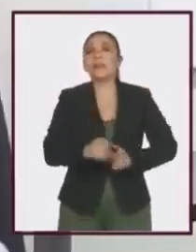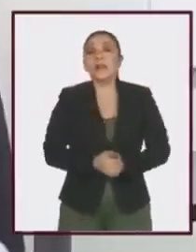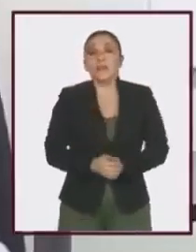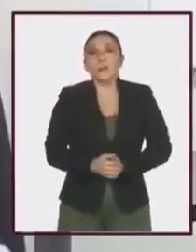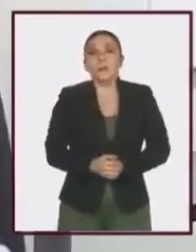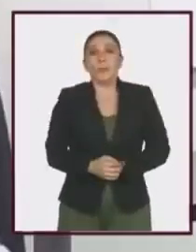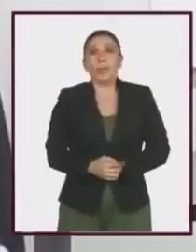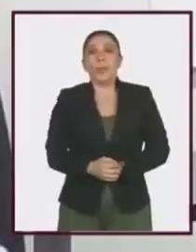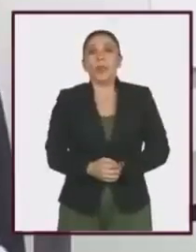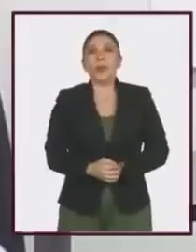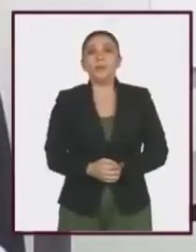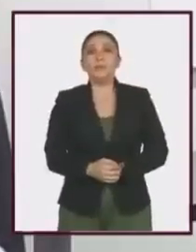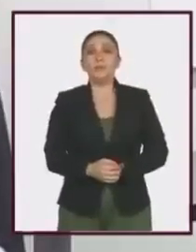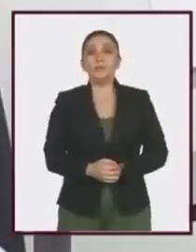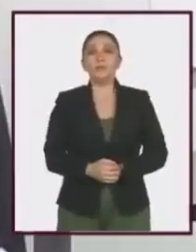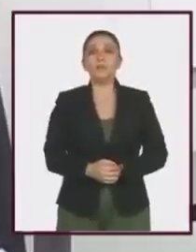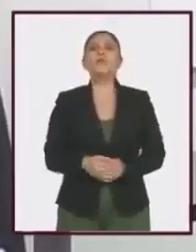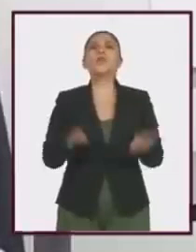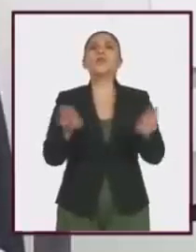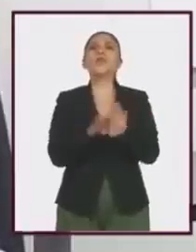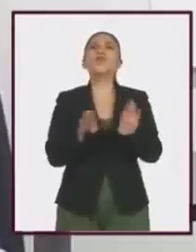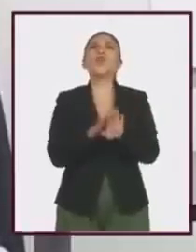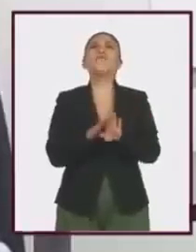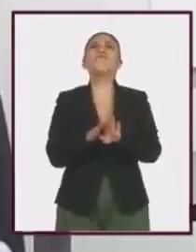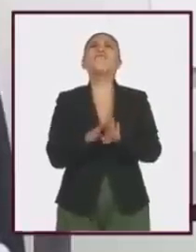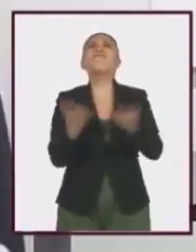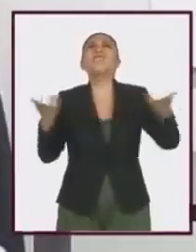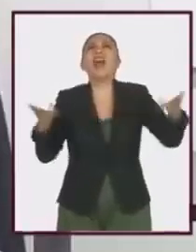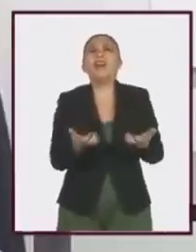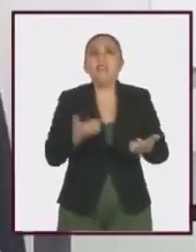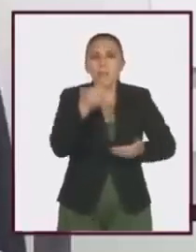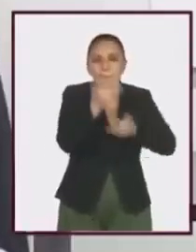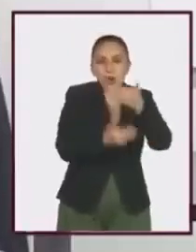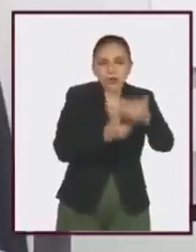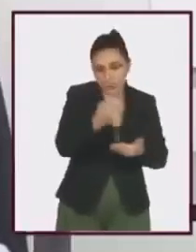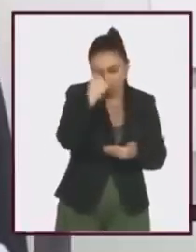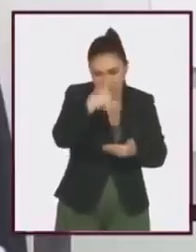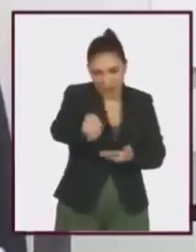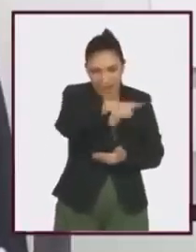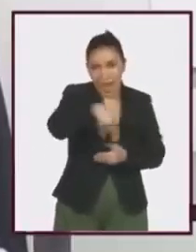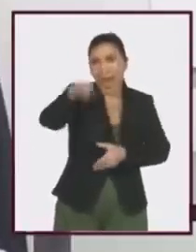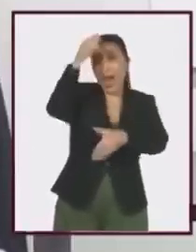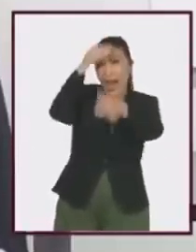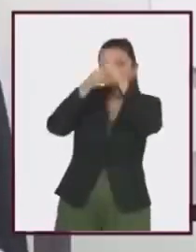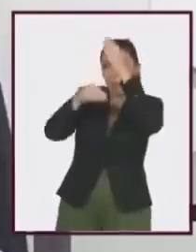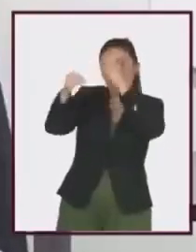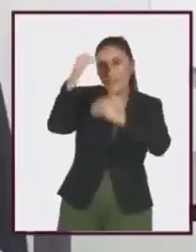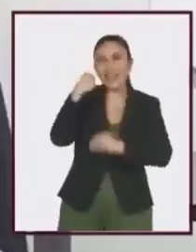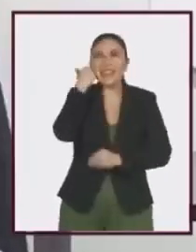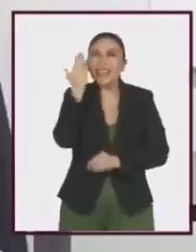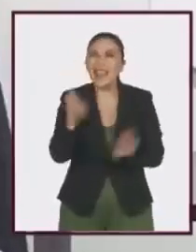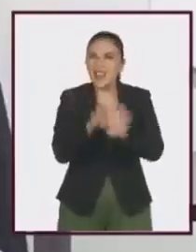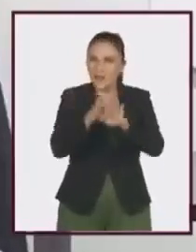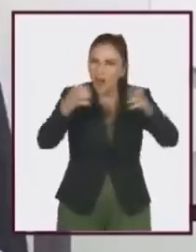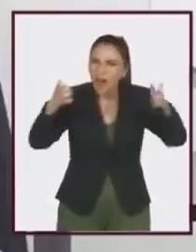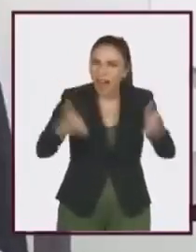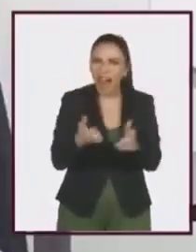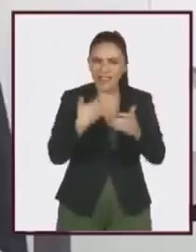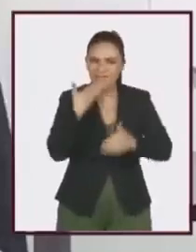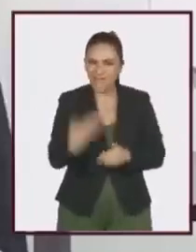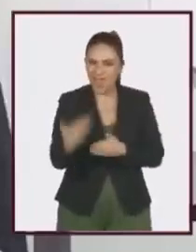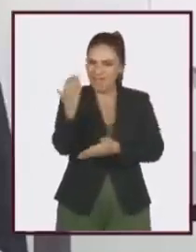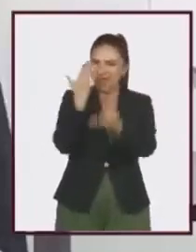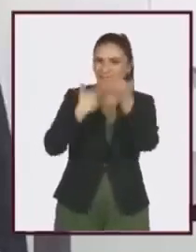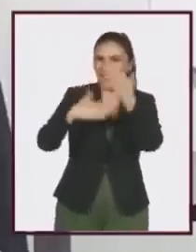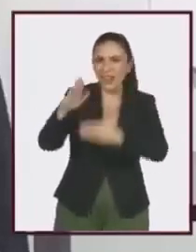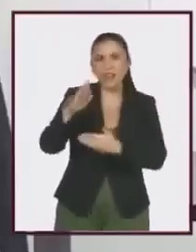que más que un proceso de aprendizaje que se quiere desarrollar con los niños, se han